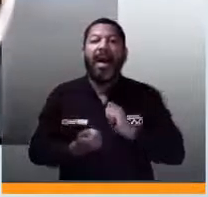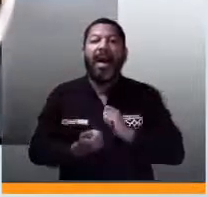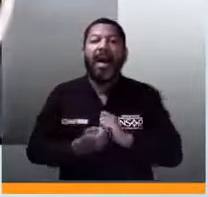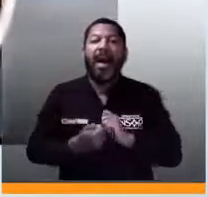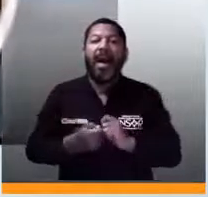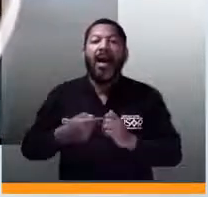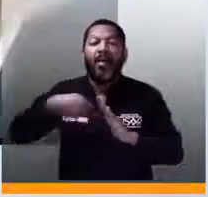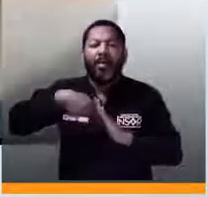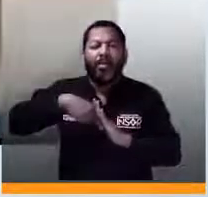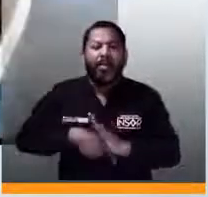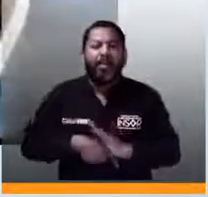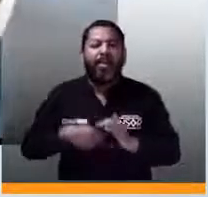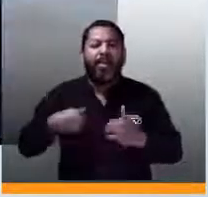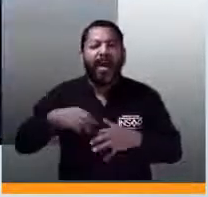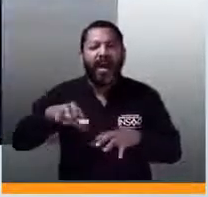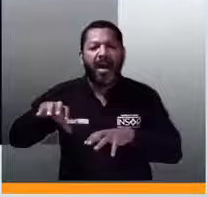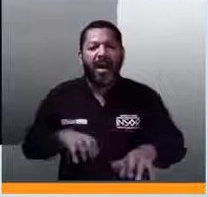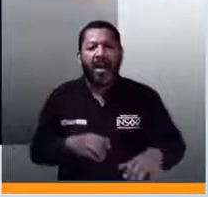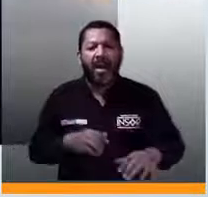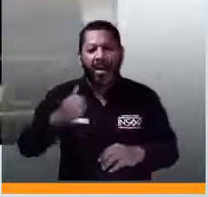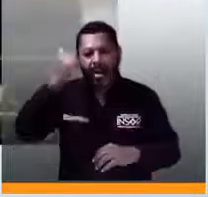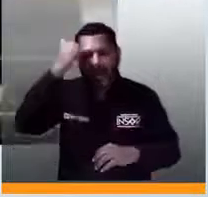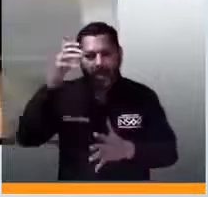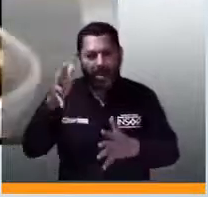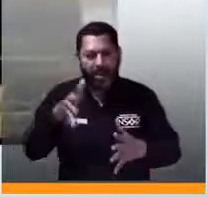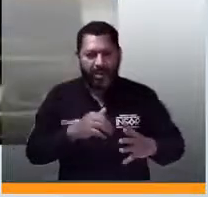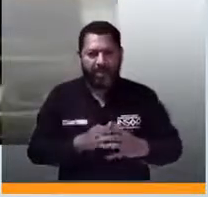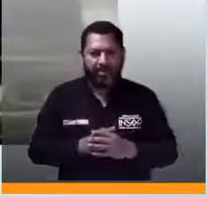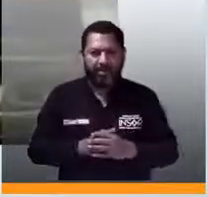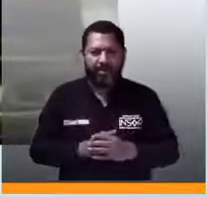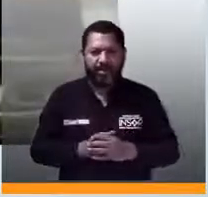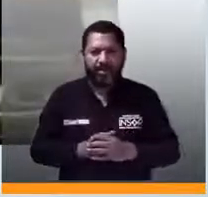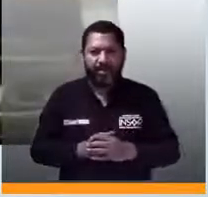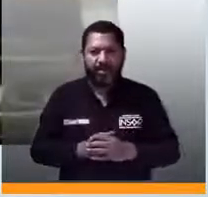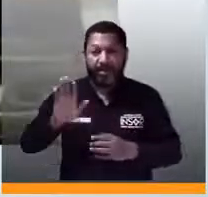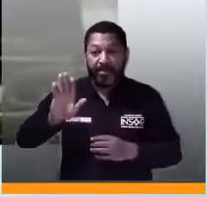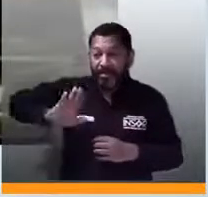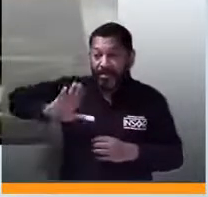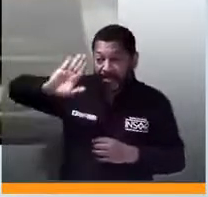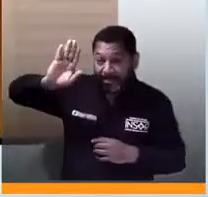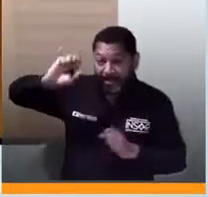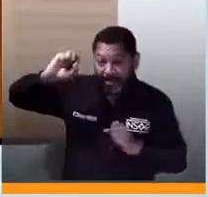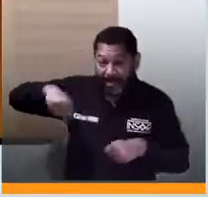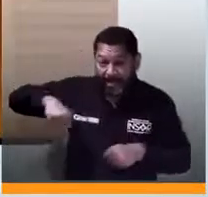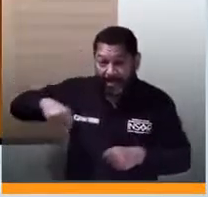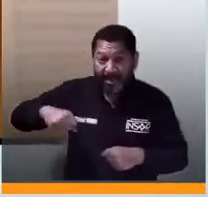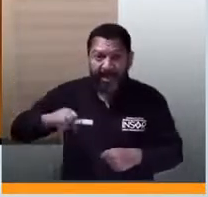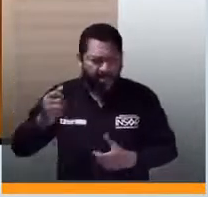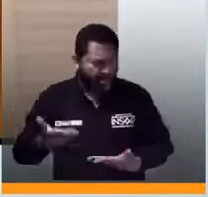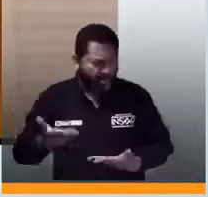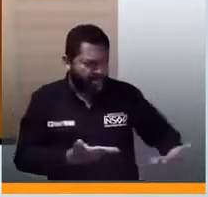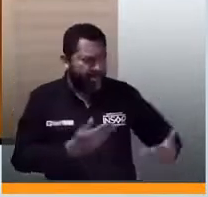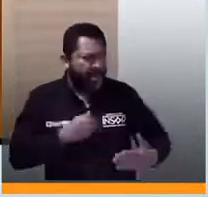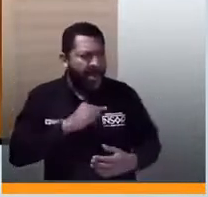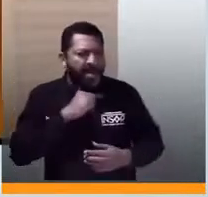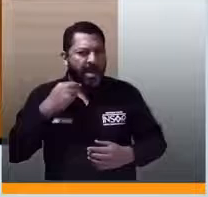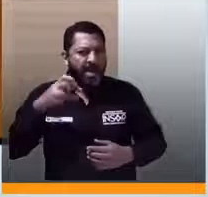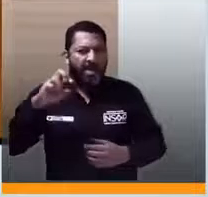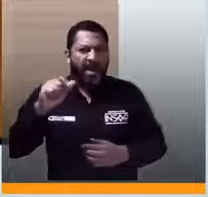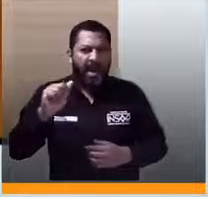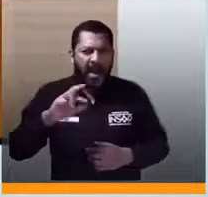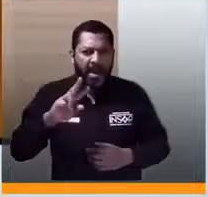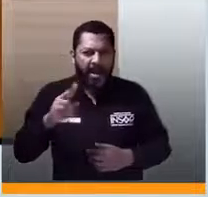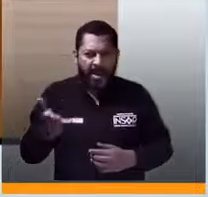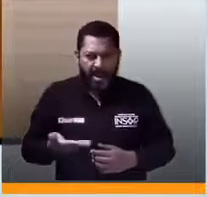actitud como educadores. El ministro, quisiera decir una palabra. Por supuesto, padre Pelán. Muchas gracias, Juan